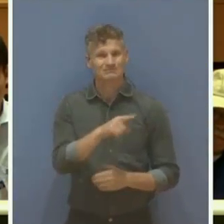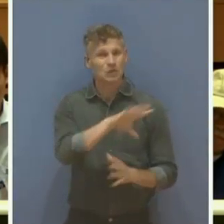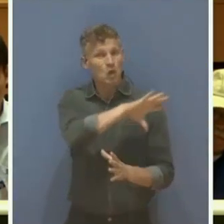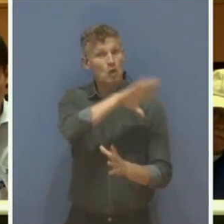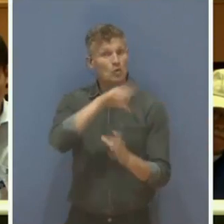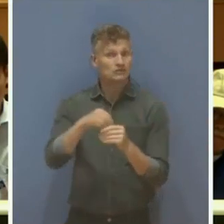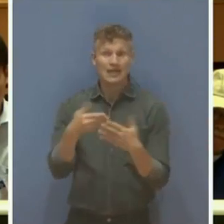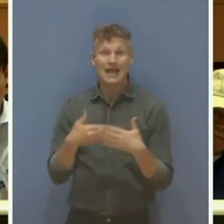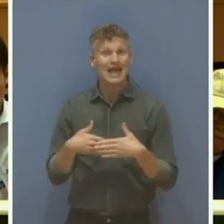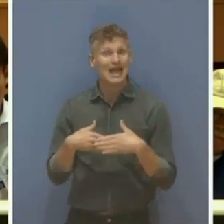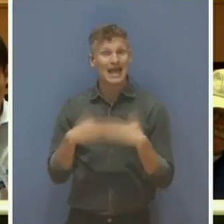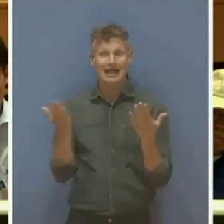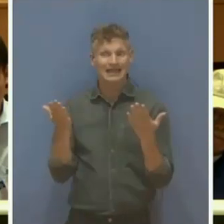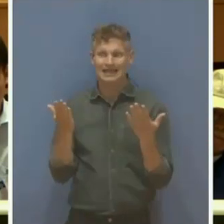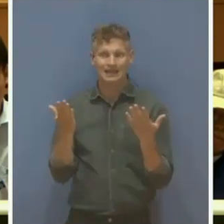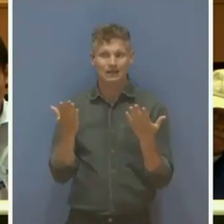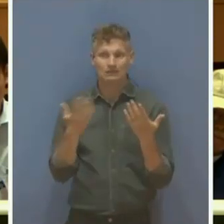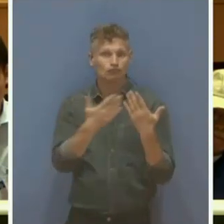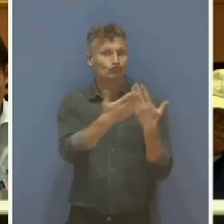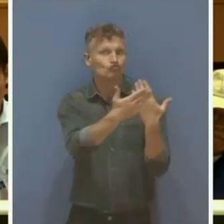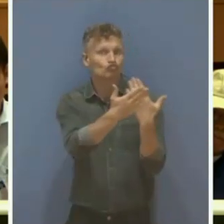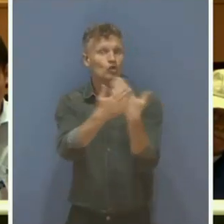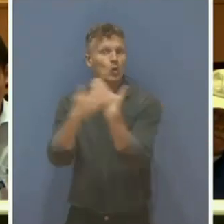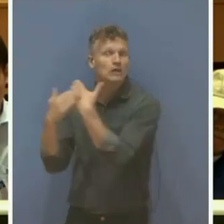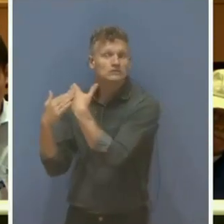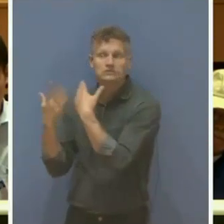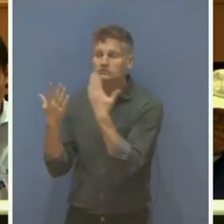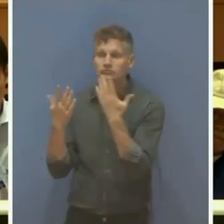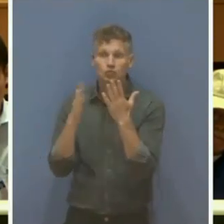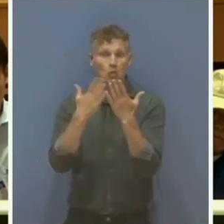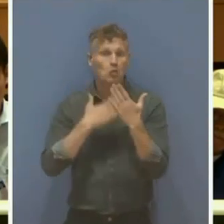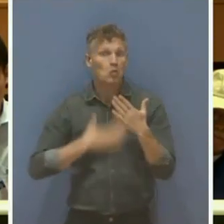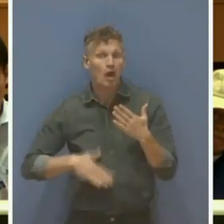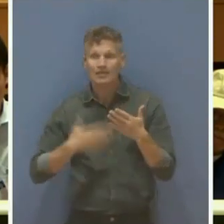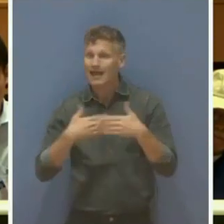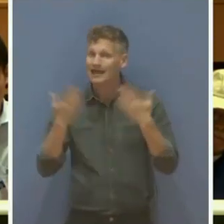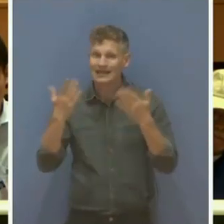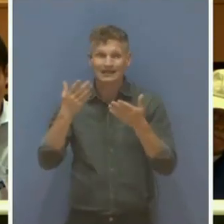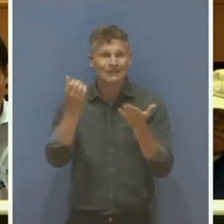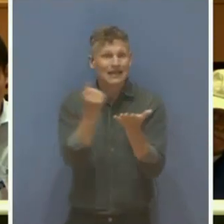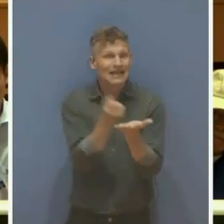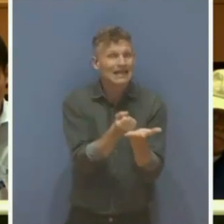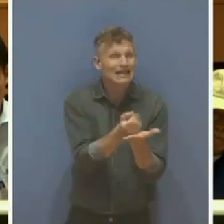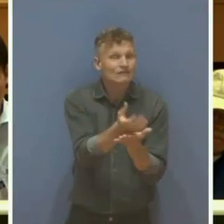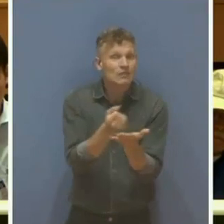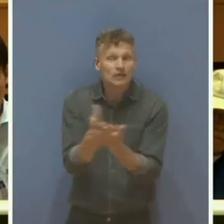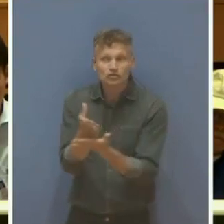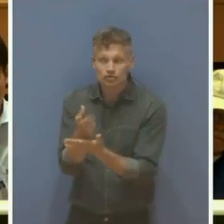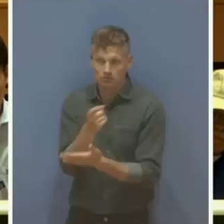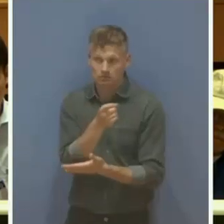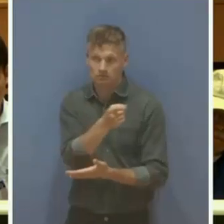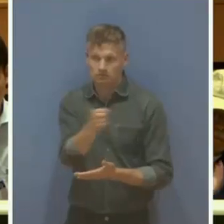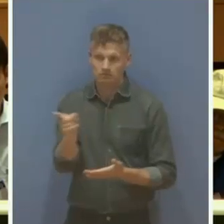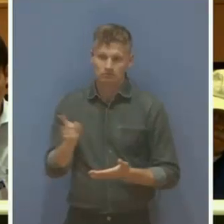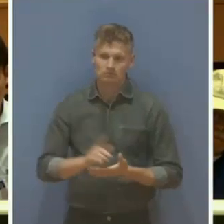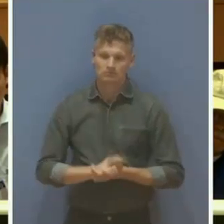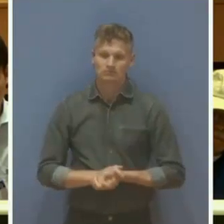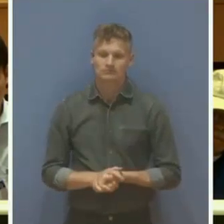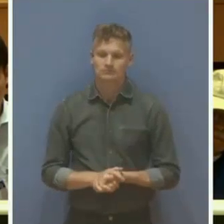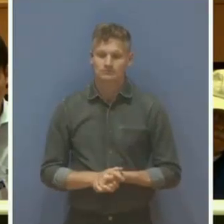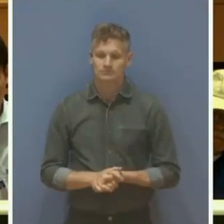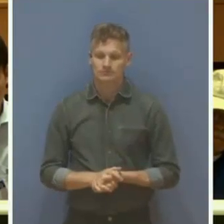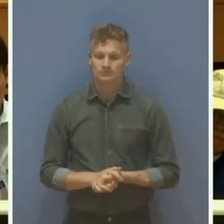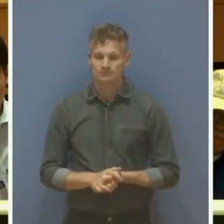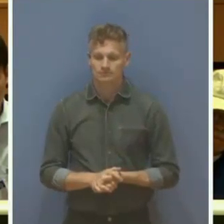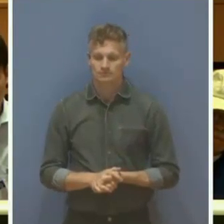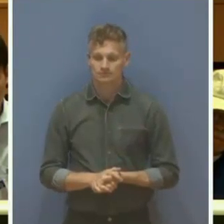otra información de que tenga conocimiento el solicitante que sea de relevancia. Cierro comillas. El